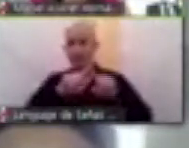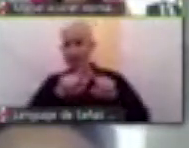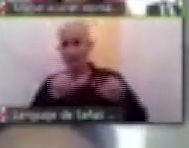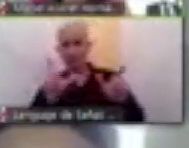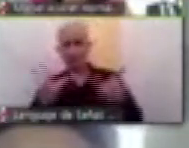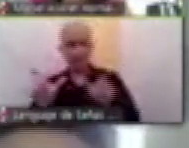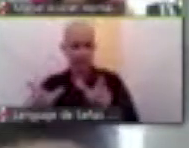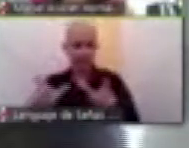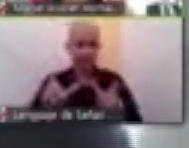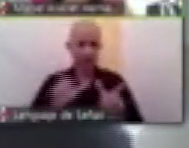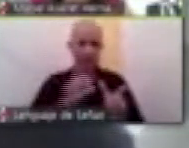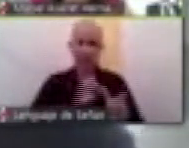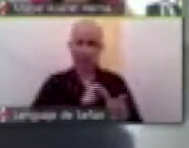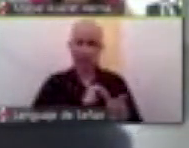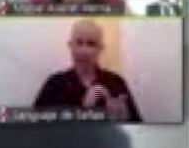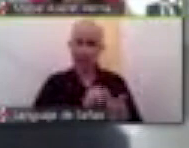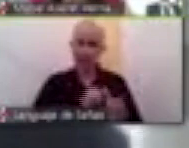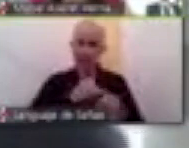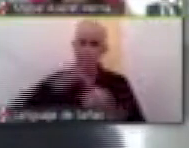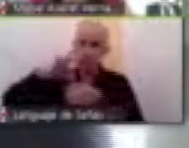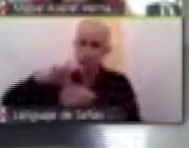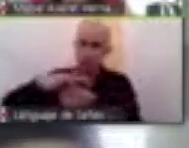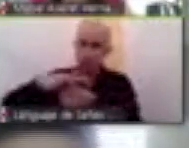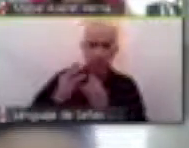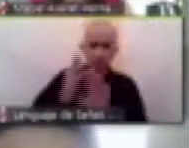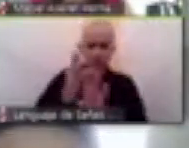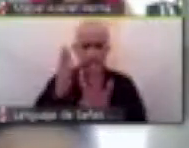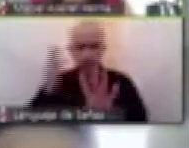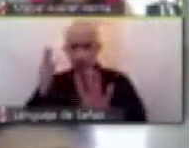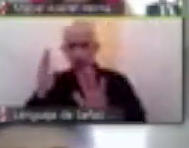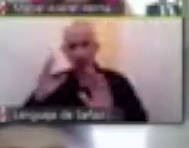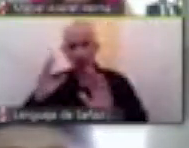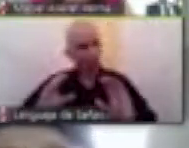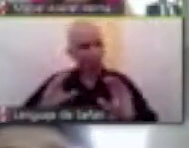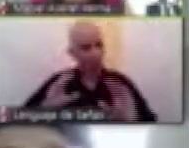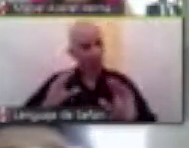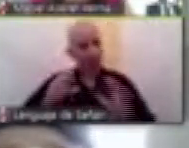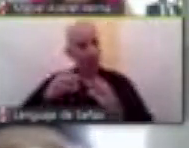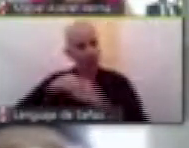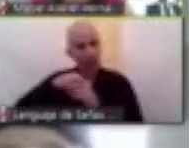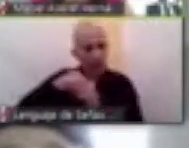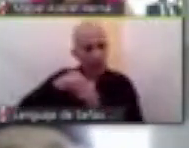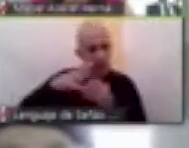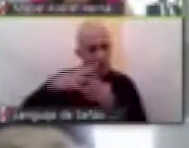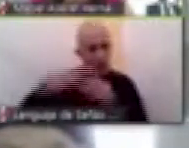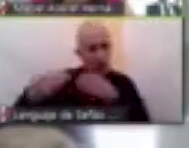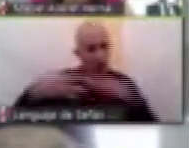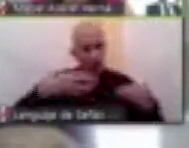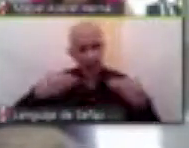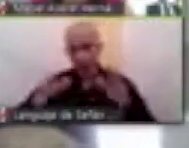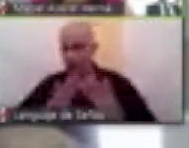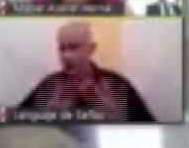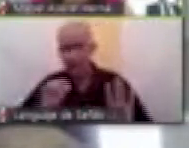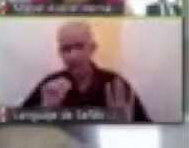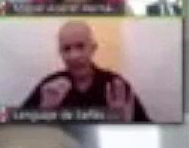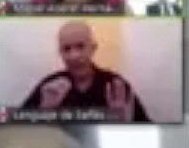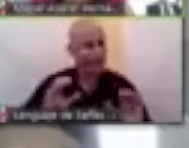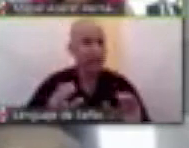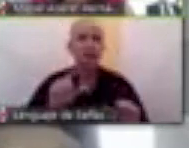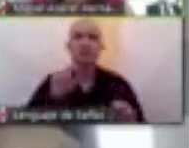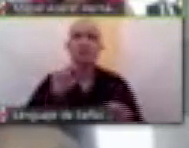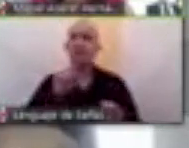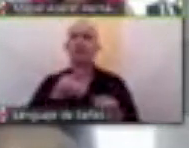la salud de los votantes y por ende los actores de esta elección tendrán que implementar mecanismos dentro del marco de la legalidad